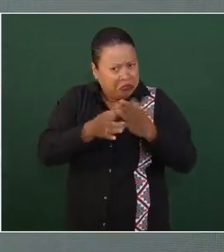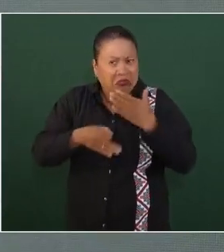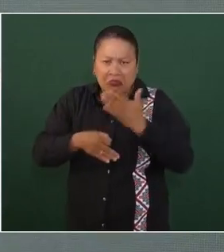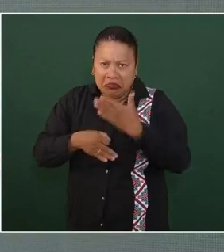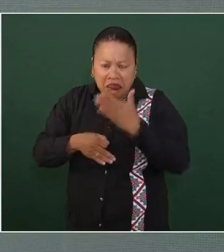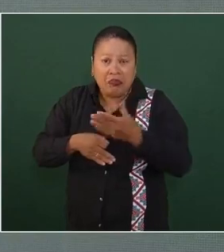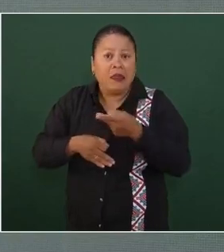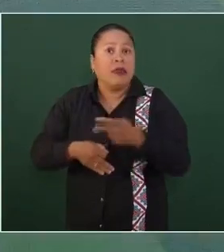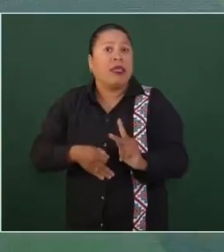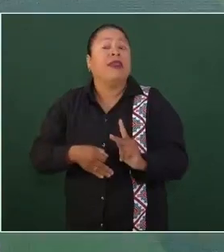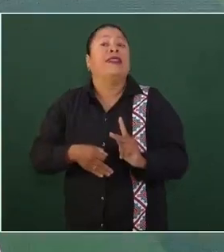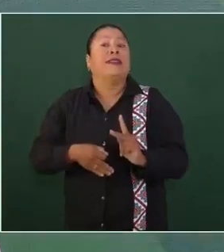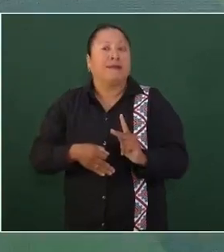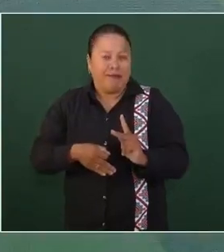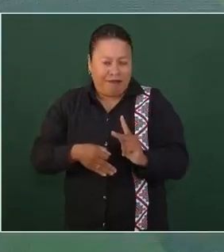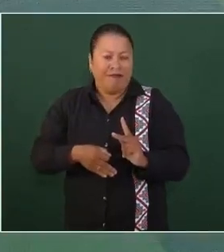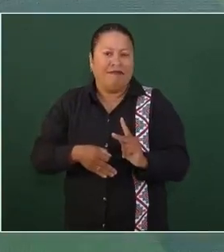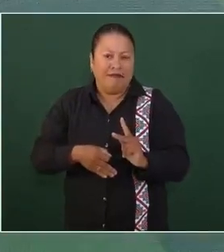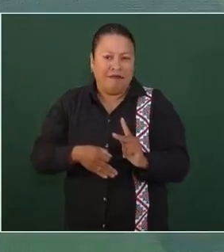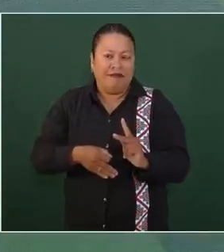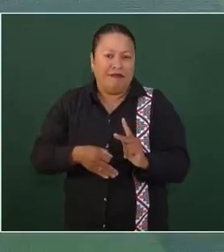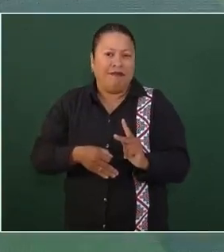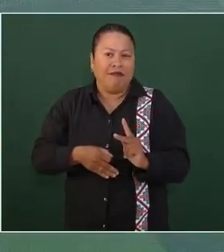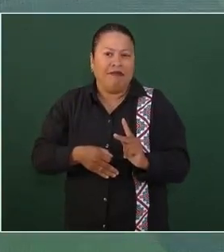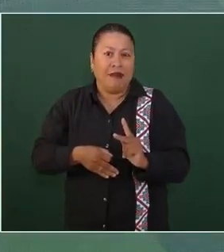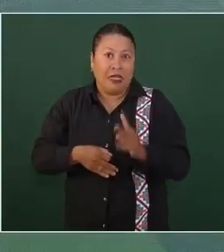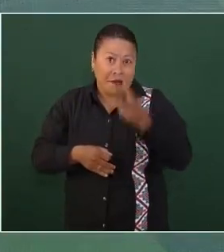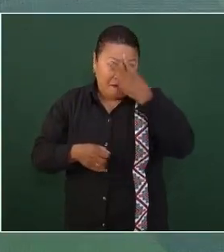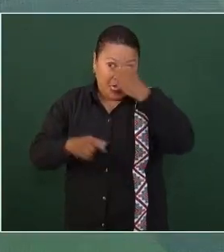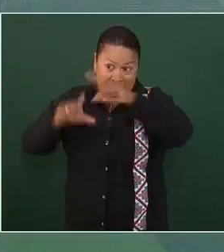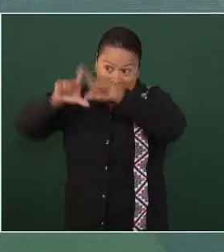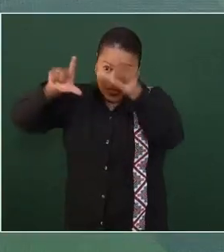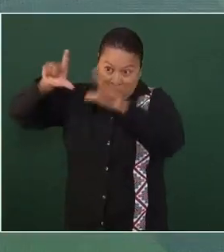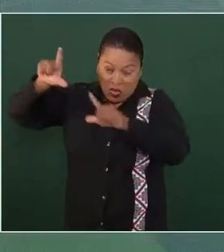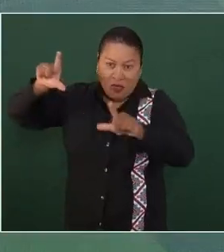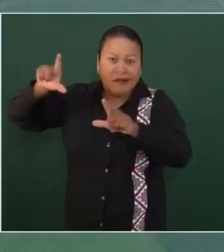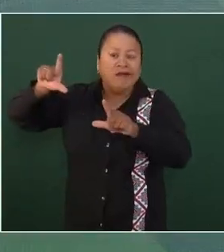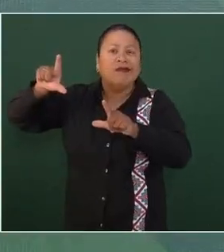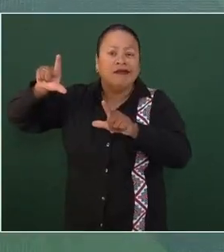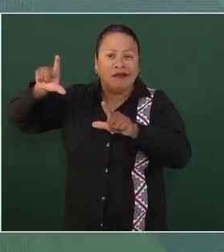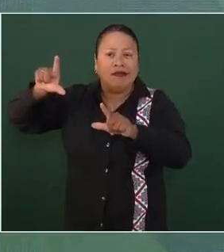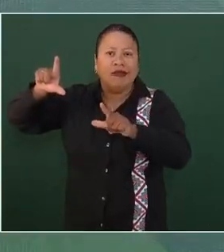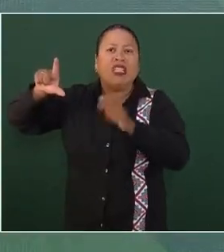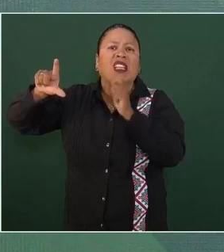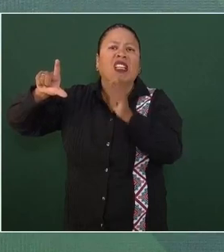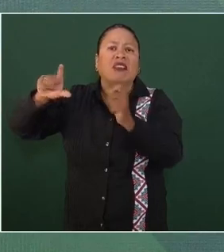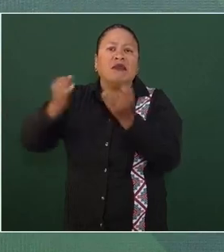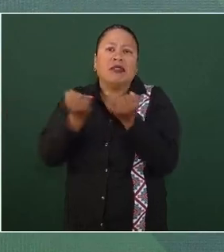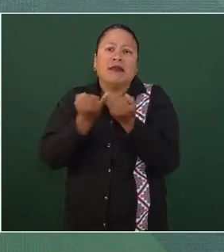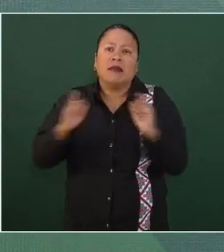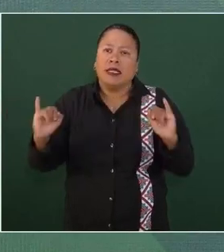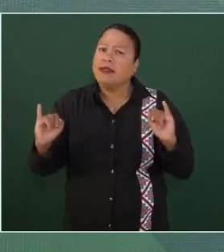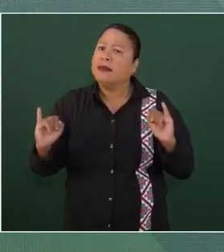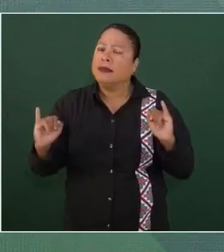pero si México es un país independiente